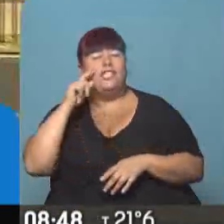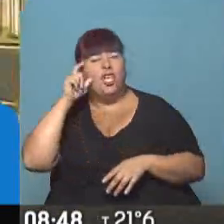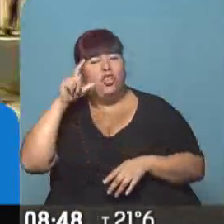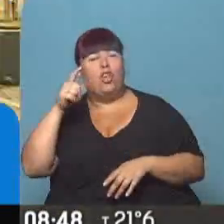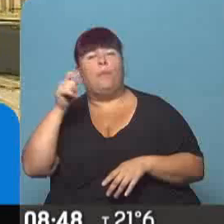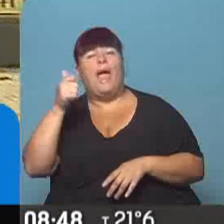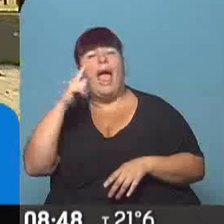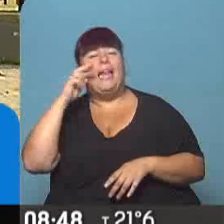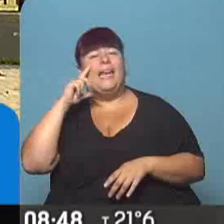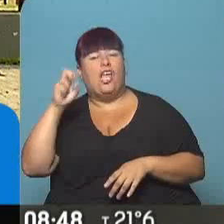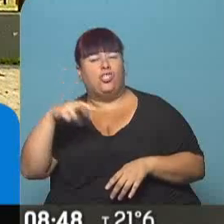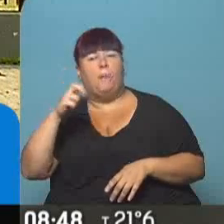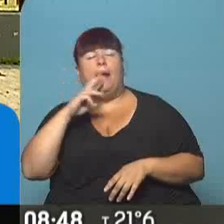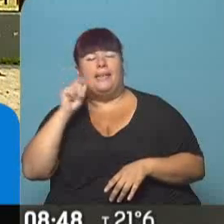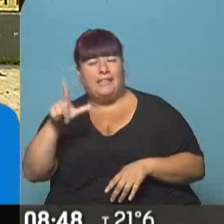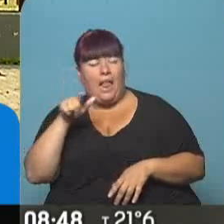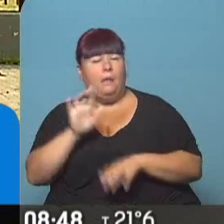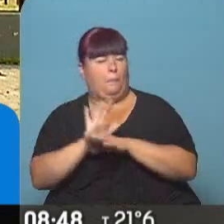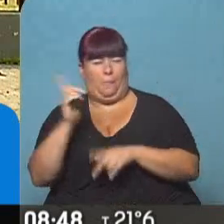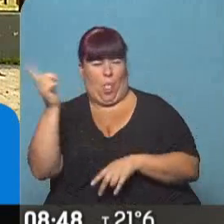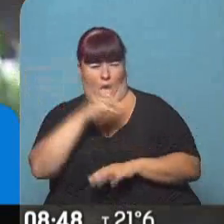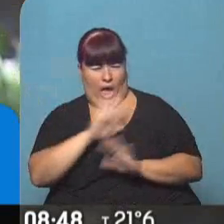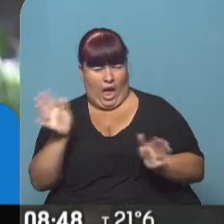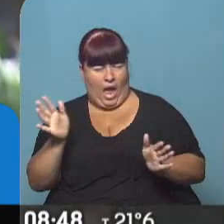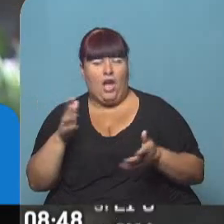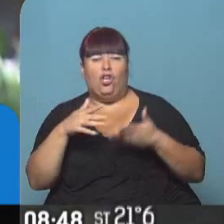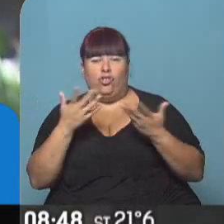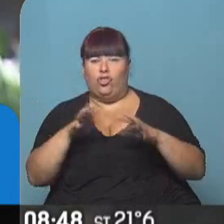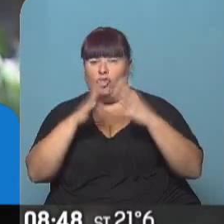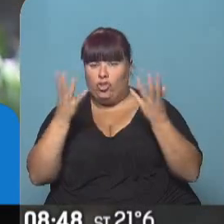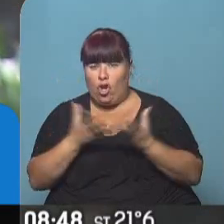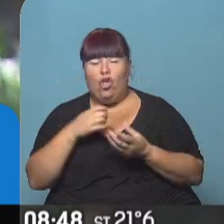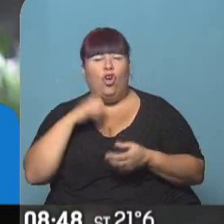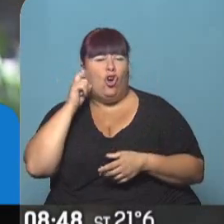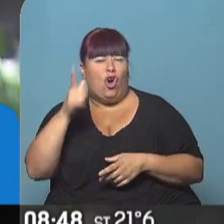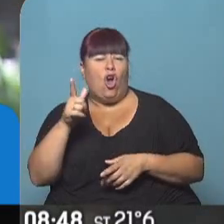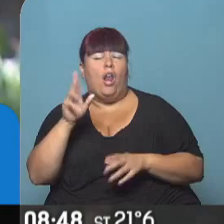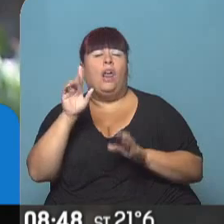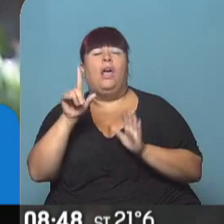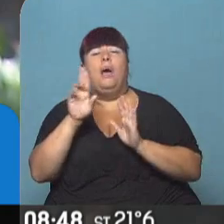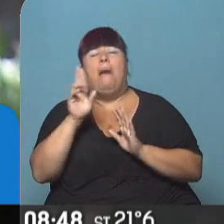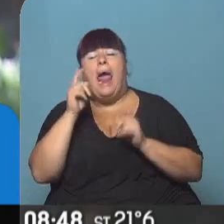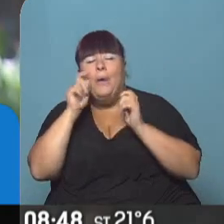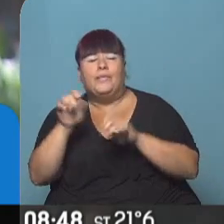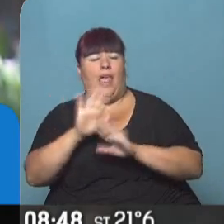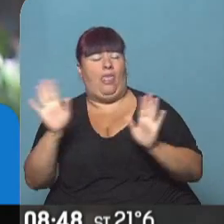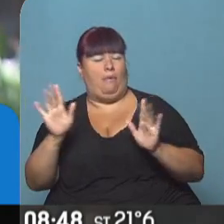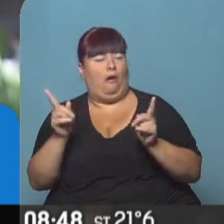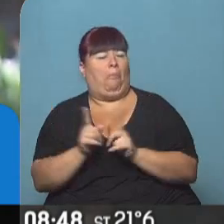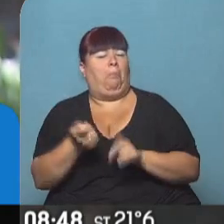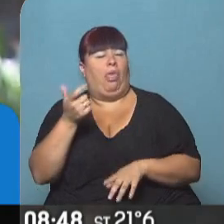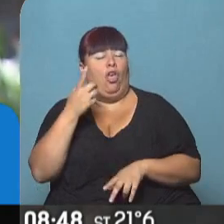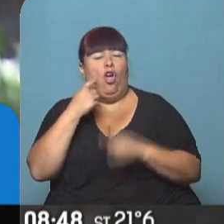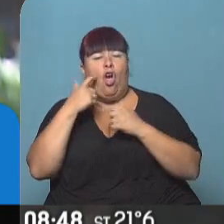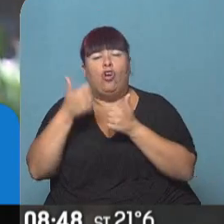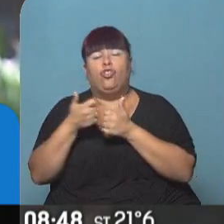alienación parental. El síndrome de alienación parental no existe. Bueno, entonces con todo eso logré un régimen de visitas muy escueto y